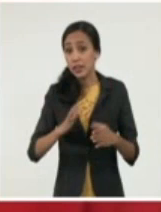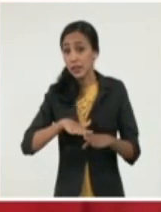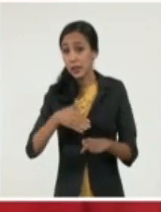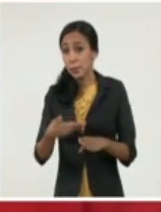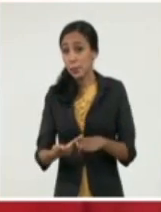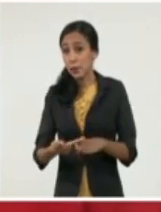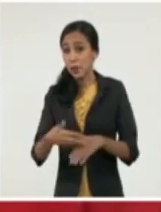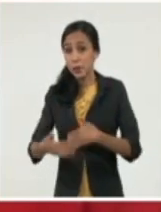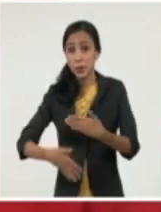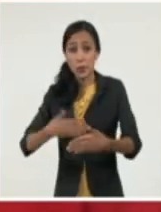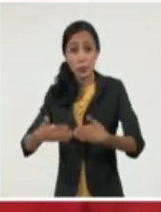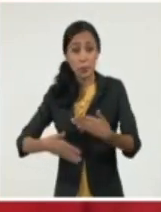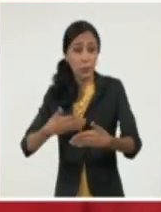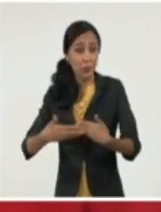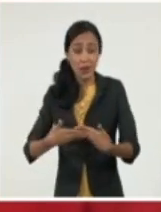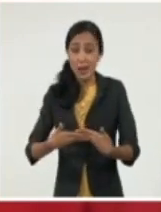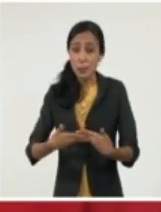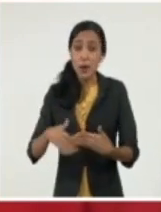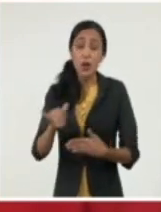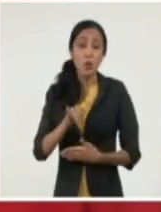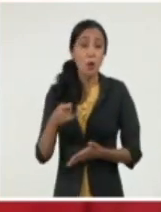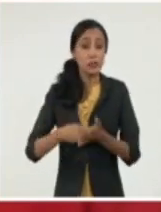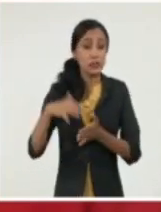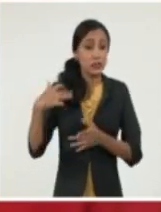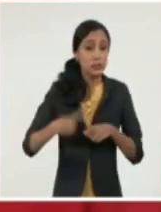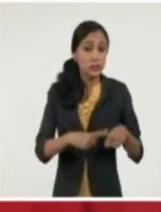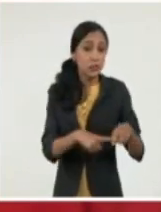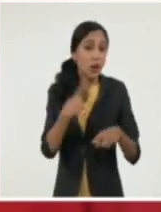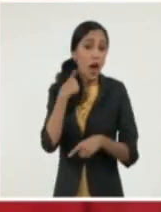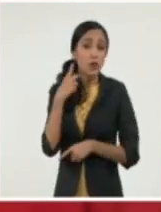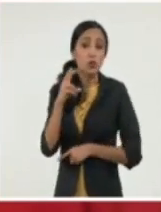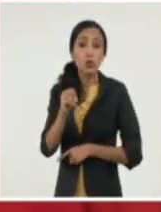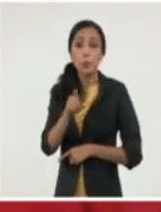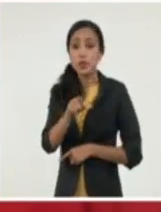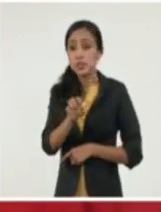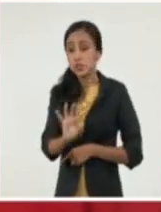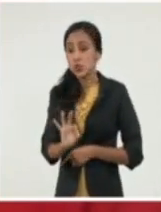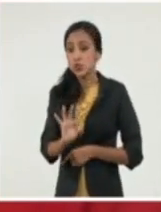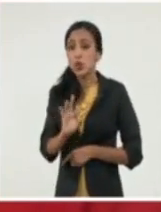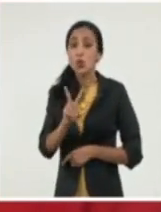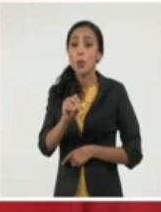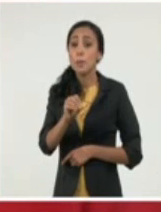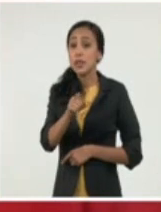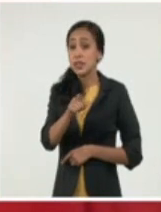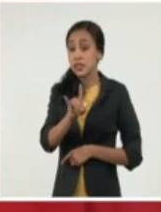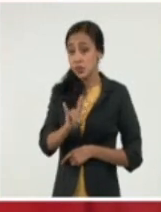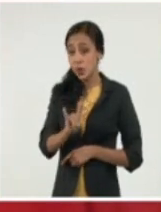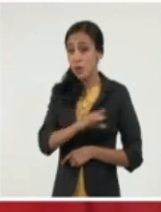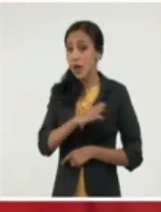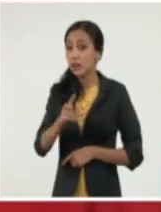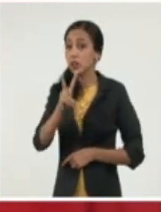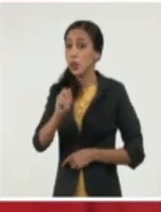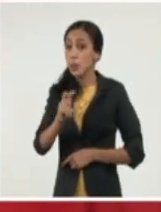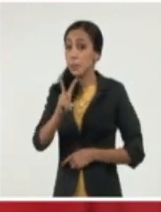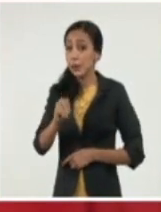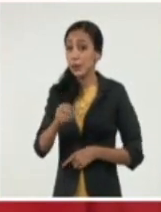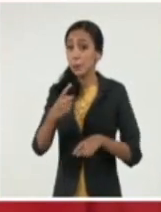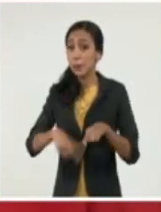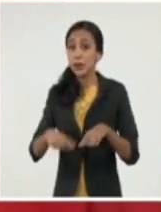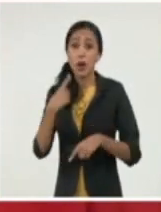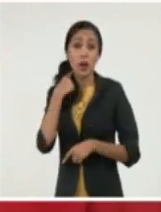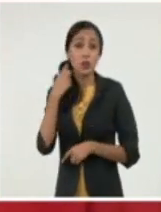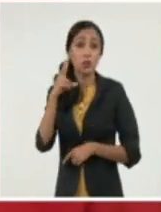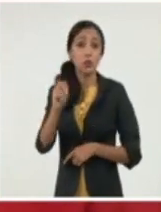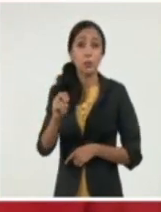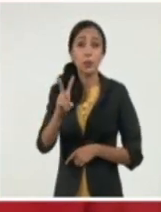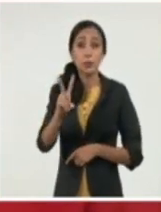fuerte hiperinflación del 2018, 19 y 20, el 21 ha significado la salida